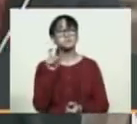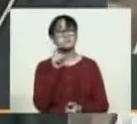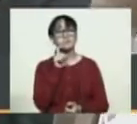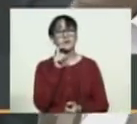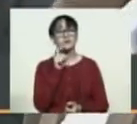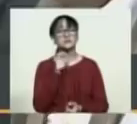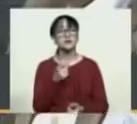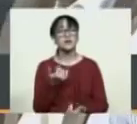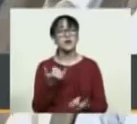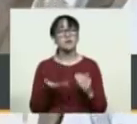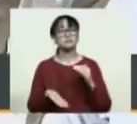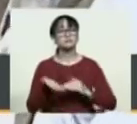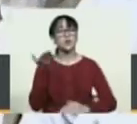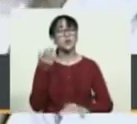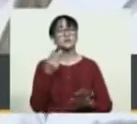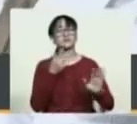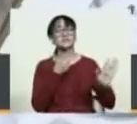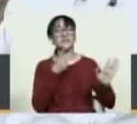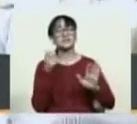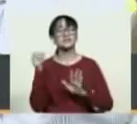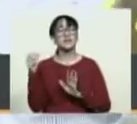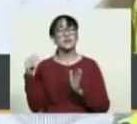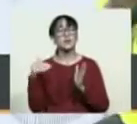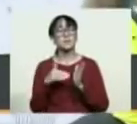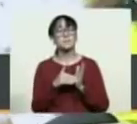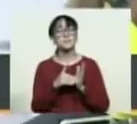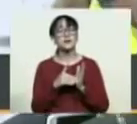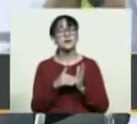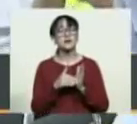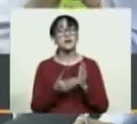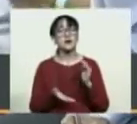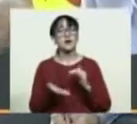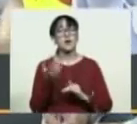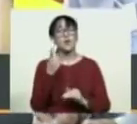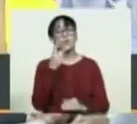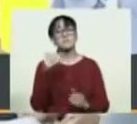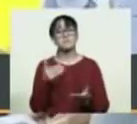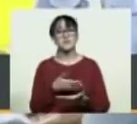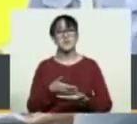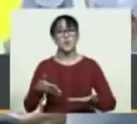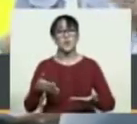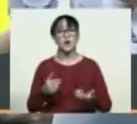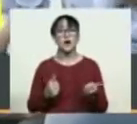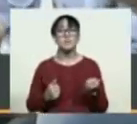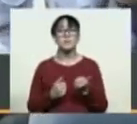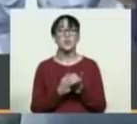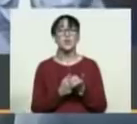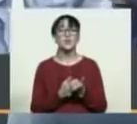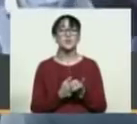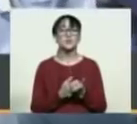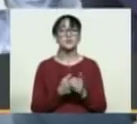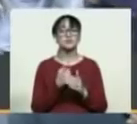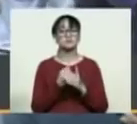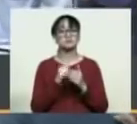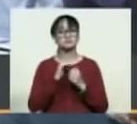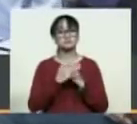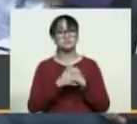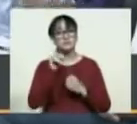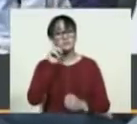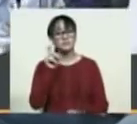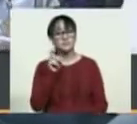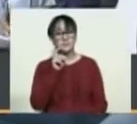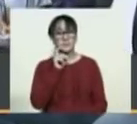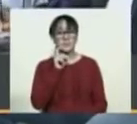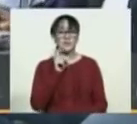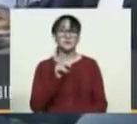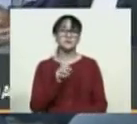país. Estoy aumentándolo de 700.000 bolívares a 1.000.000 de bolívares de apoyo al parto humanizado de las